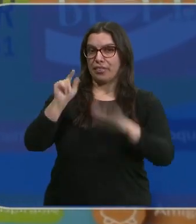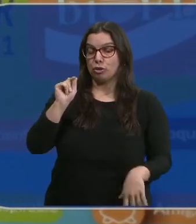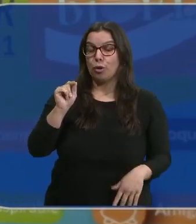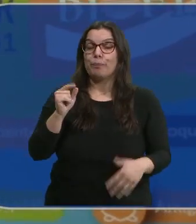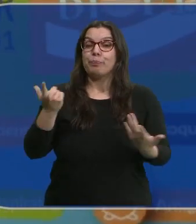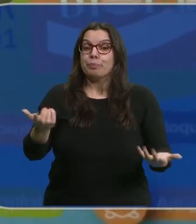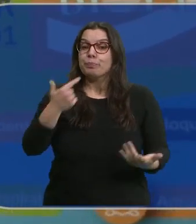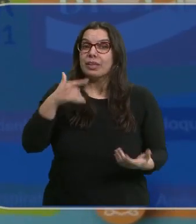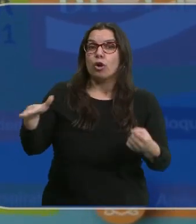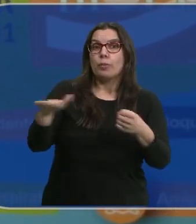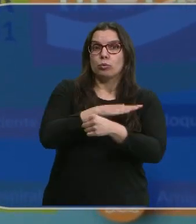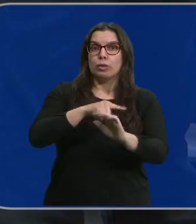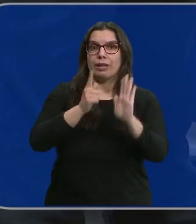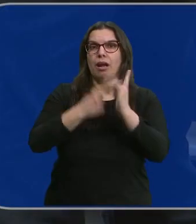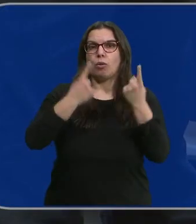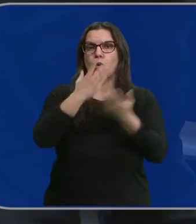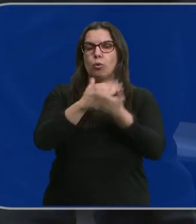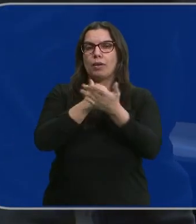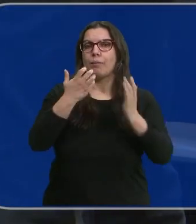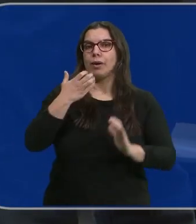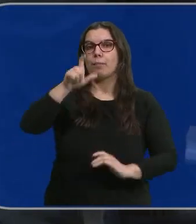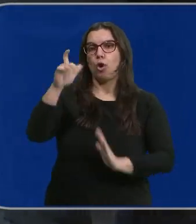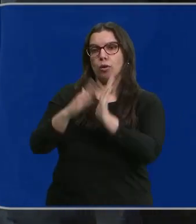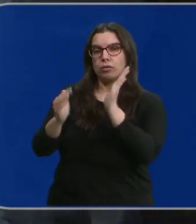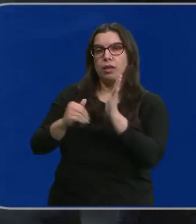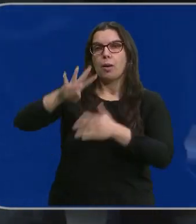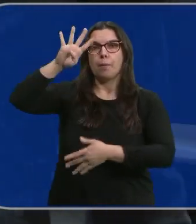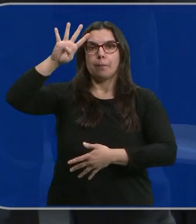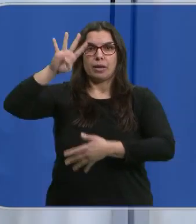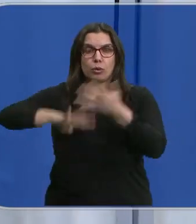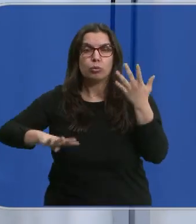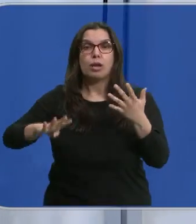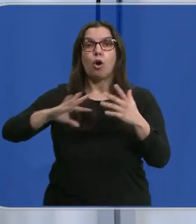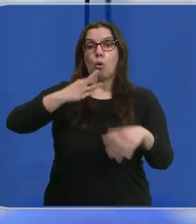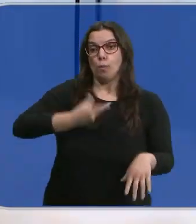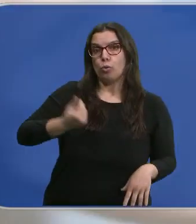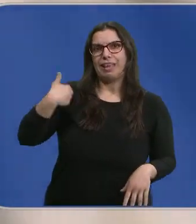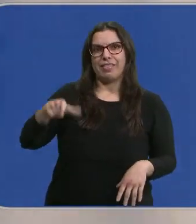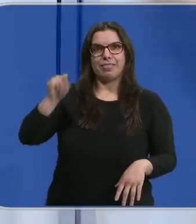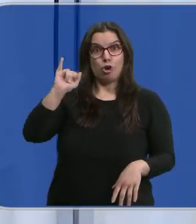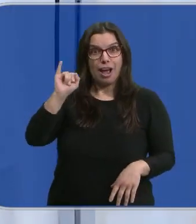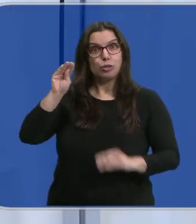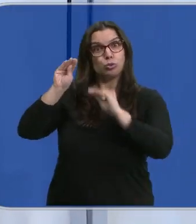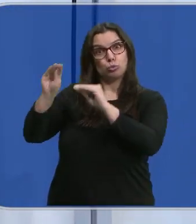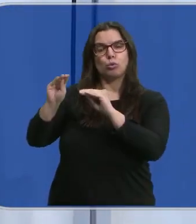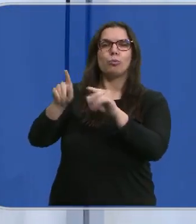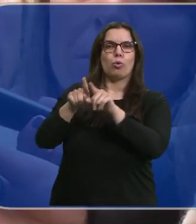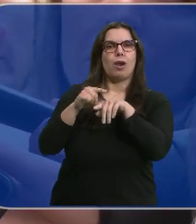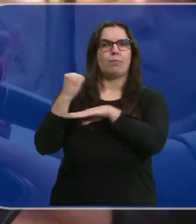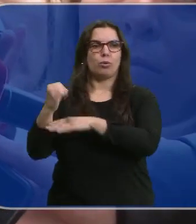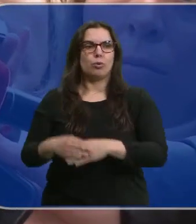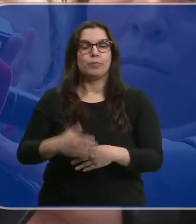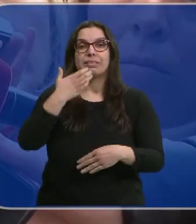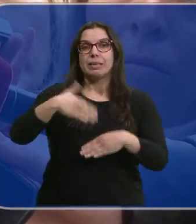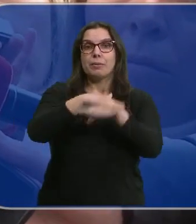dice, se da cobertura legal a comunidades como la valenciana, Cataluña o Región de Murcia, que ya han tomado esta medida. Si Mónica García